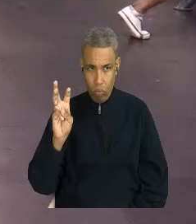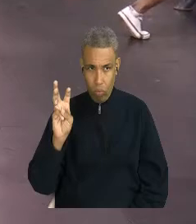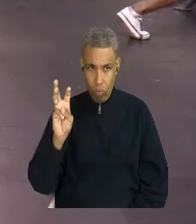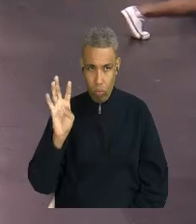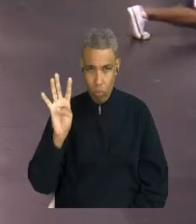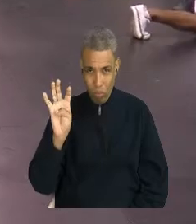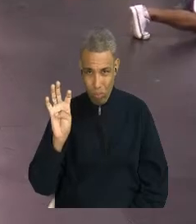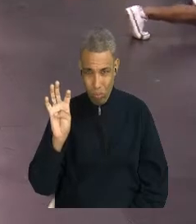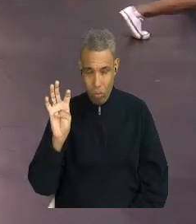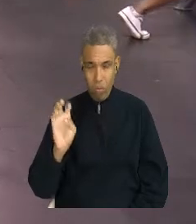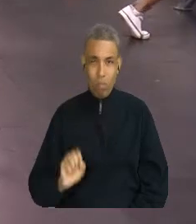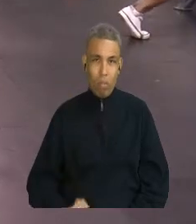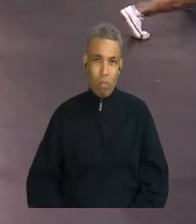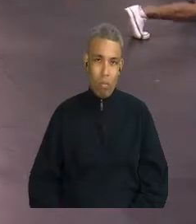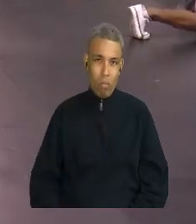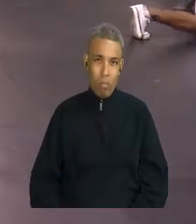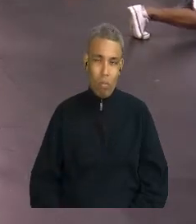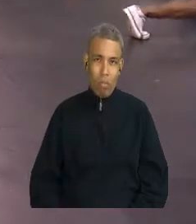9